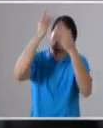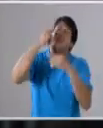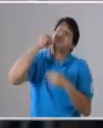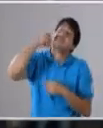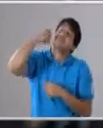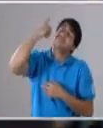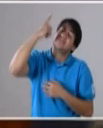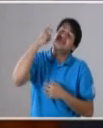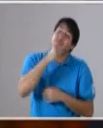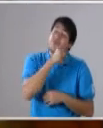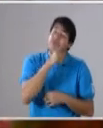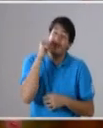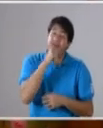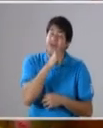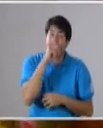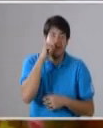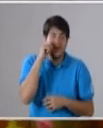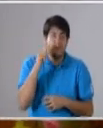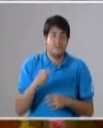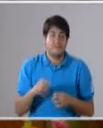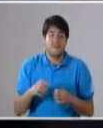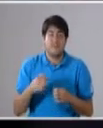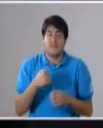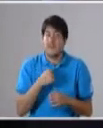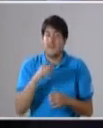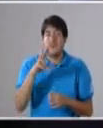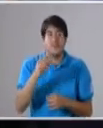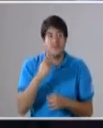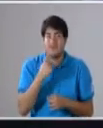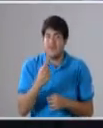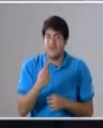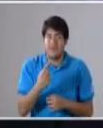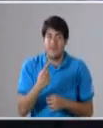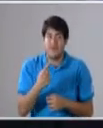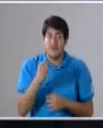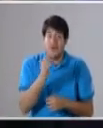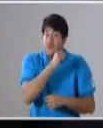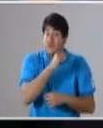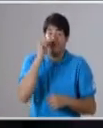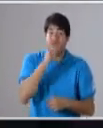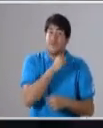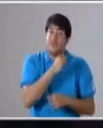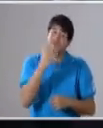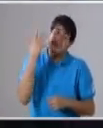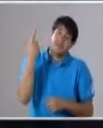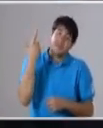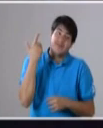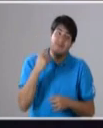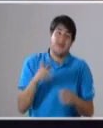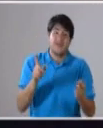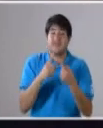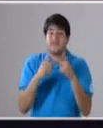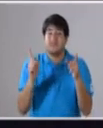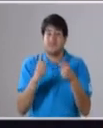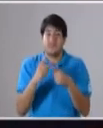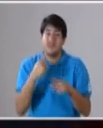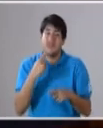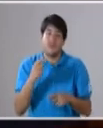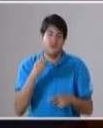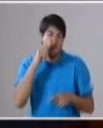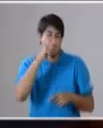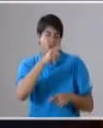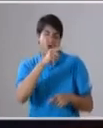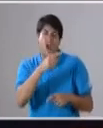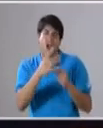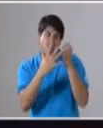Levantaremos al Señor. Entonces no estoy hablando de que los coritos de ayer, hace lo que le pasa que el hermano está chapado a la antigua y por eso le